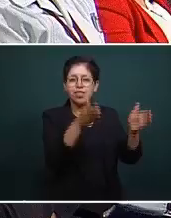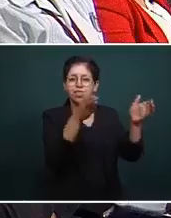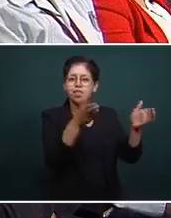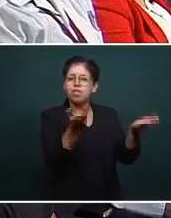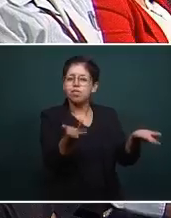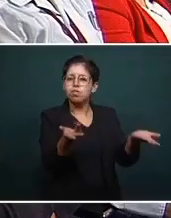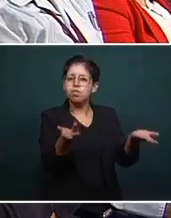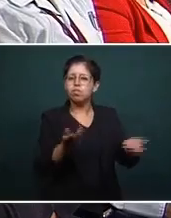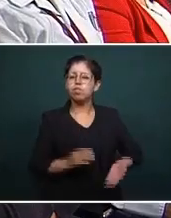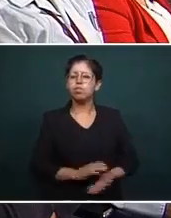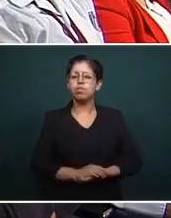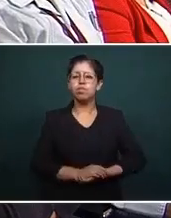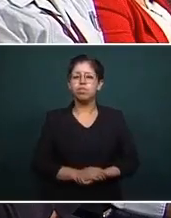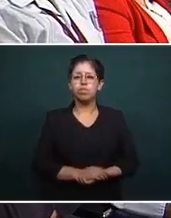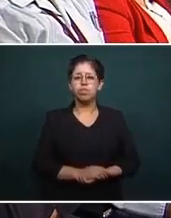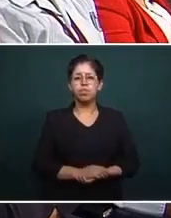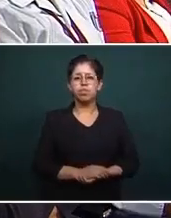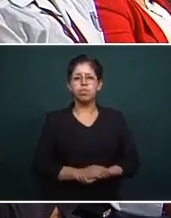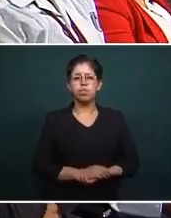y